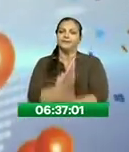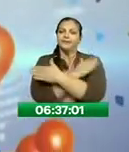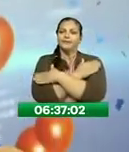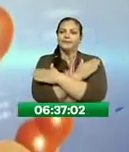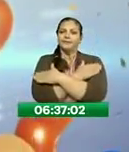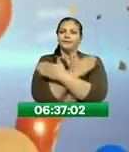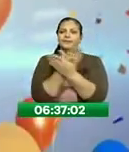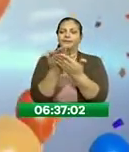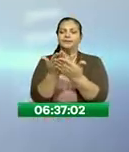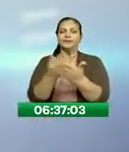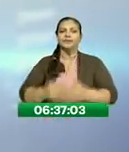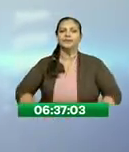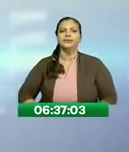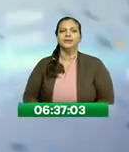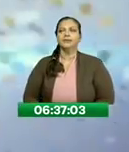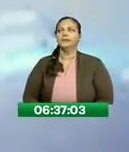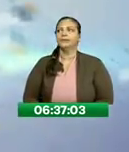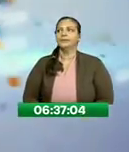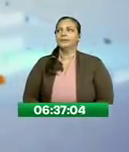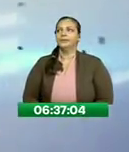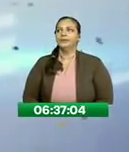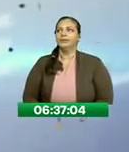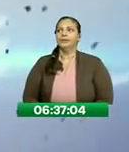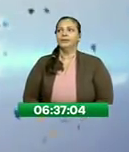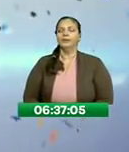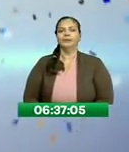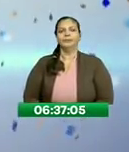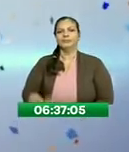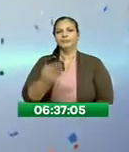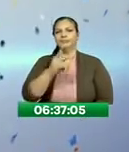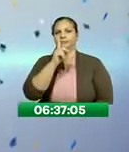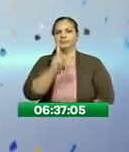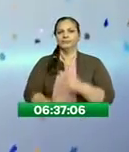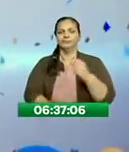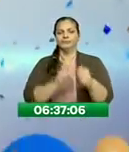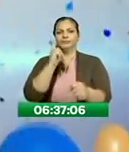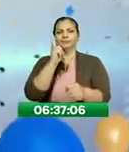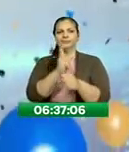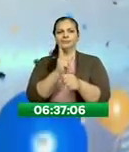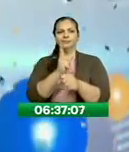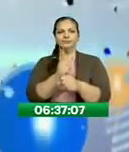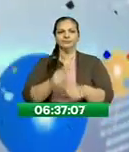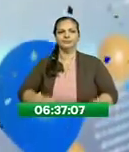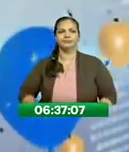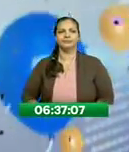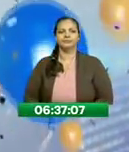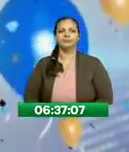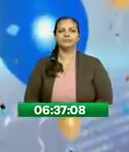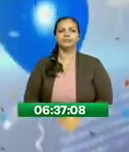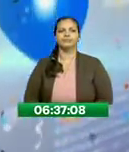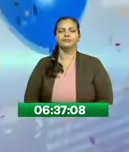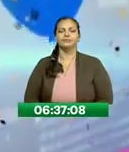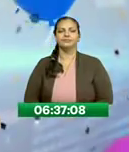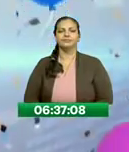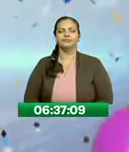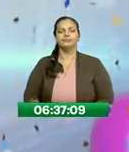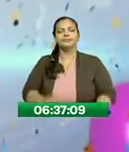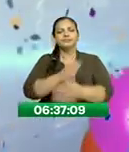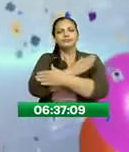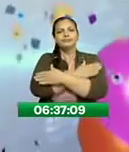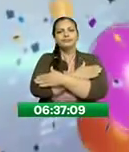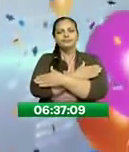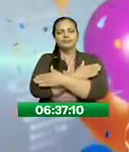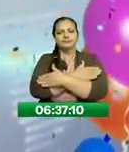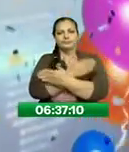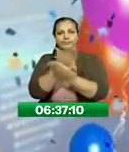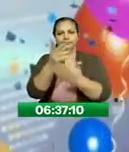felicidades. Dani Medina, 1 añito, también comemos torta. También, aunque demos pastel. Dani Medina, feliz cumpleaños para